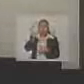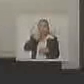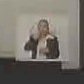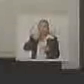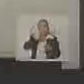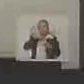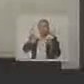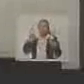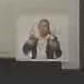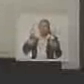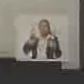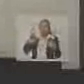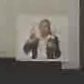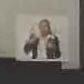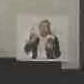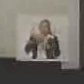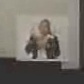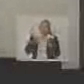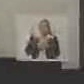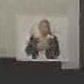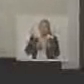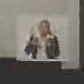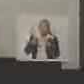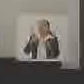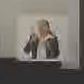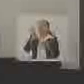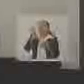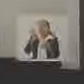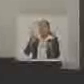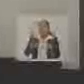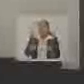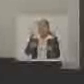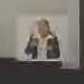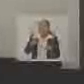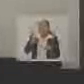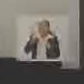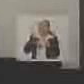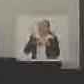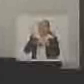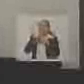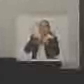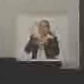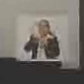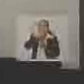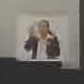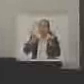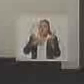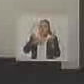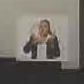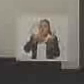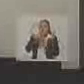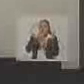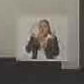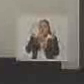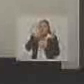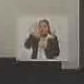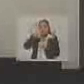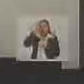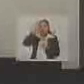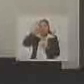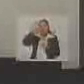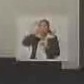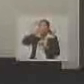que en aquel momento nos requería la oficina de transparencia, el InfoDF en su momento, y estaremos